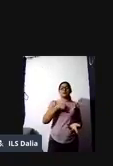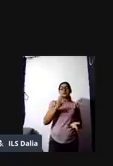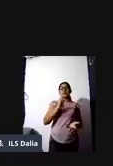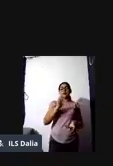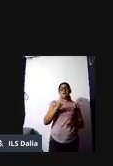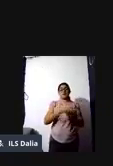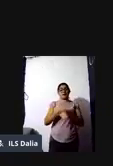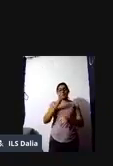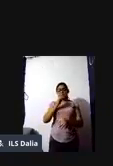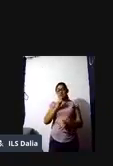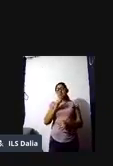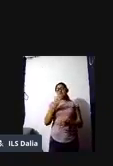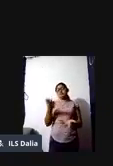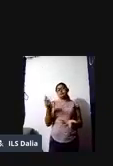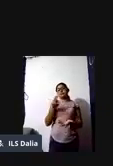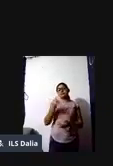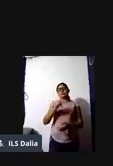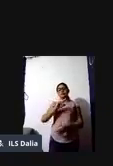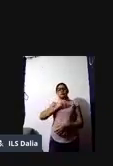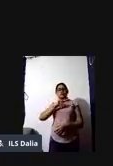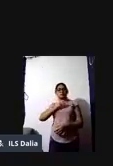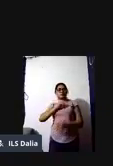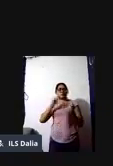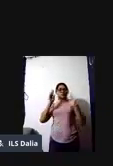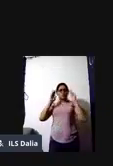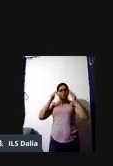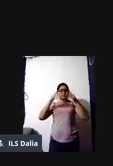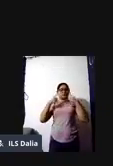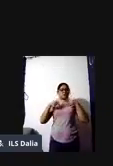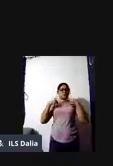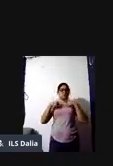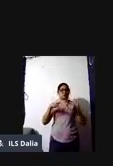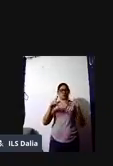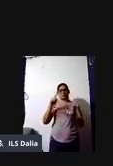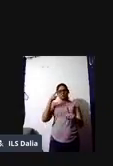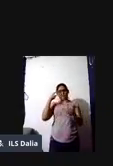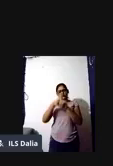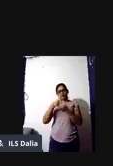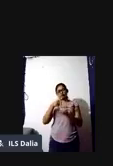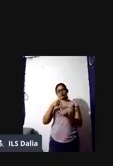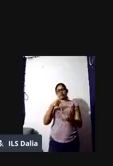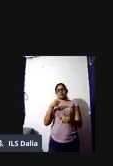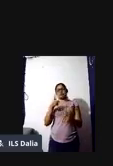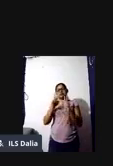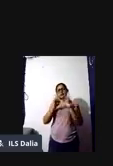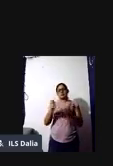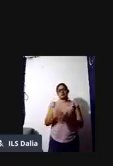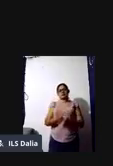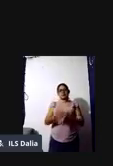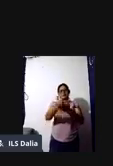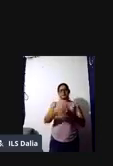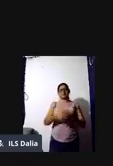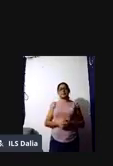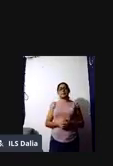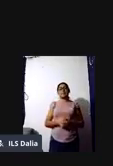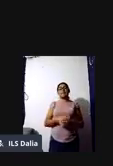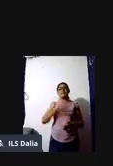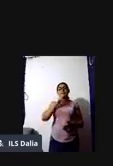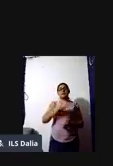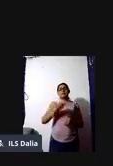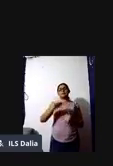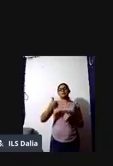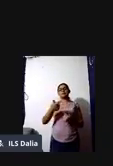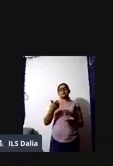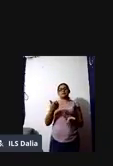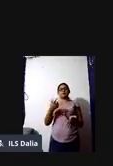¿sale? Y bueno, pues considerar otros ángulos o perspectivas que contribuyan a resignificar esta